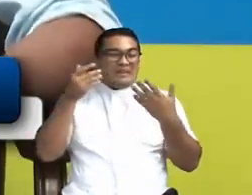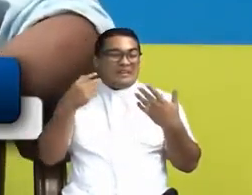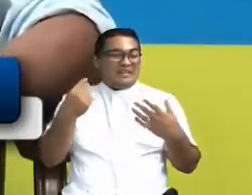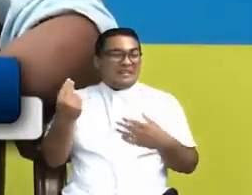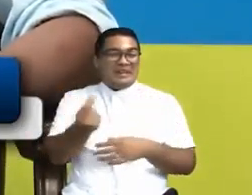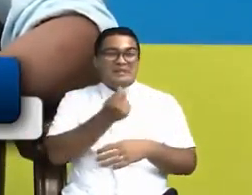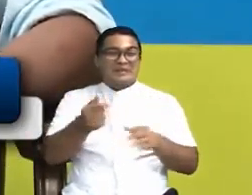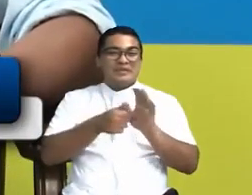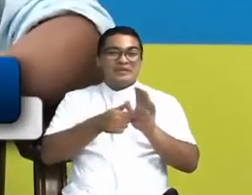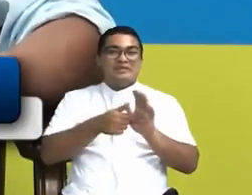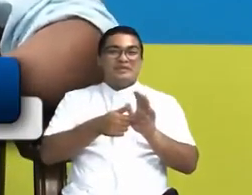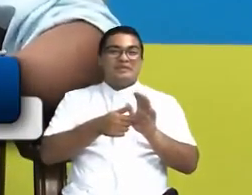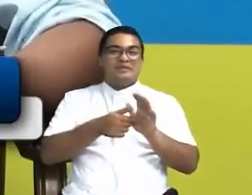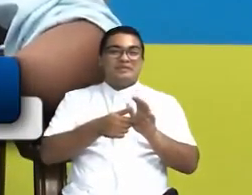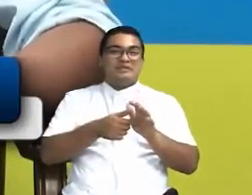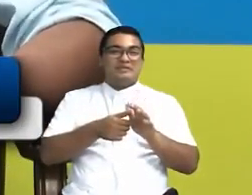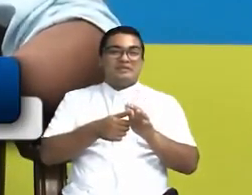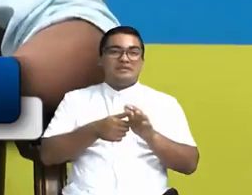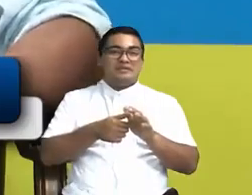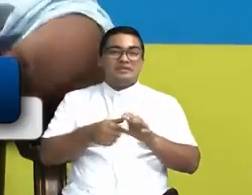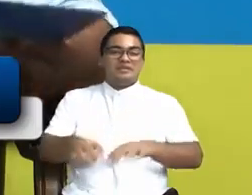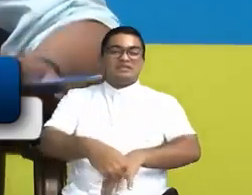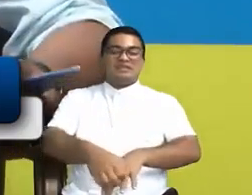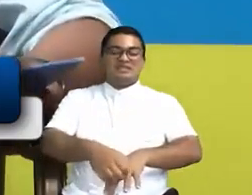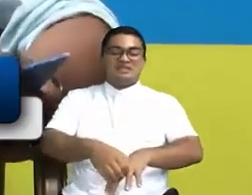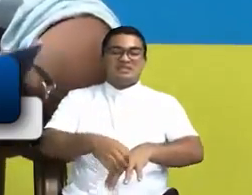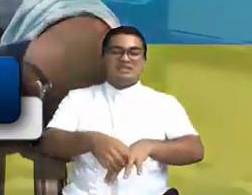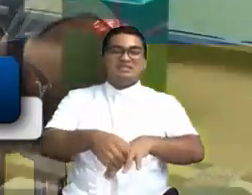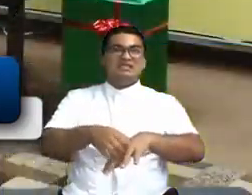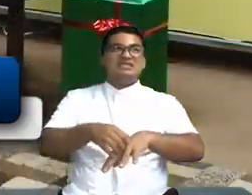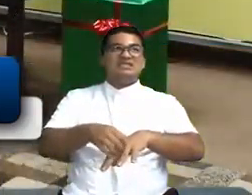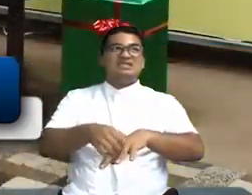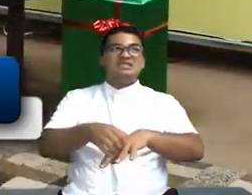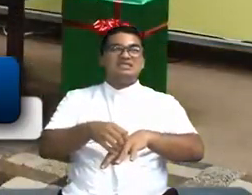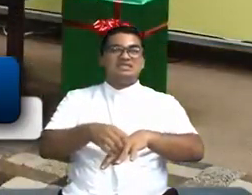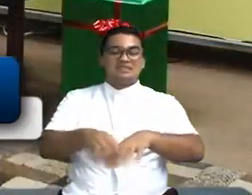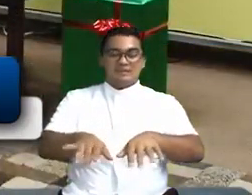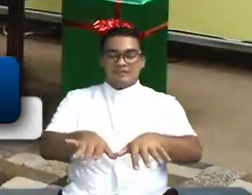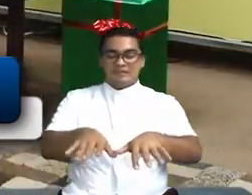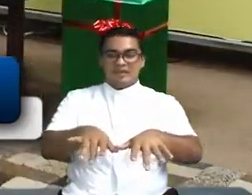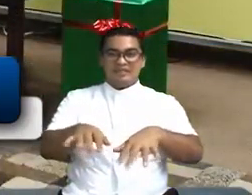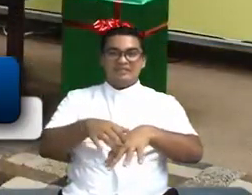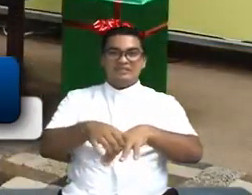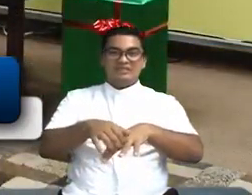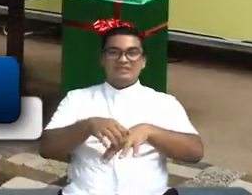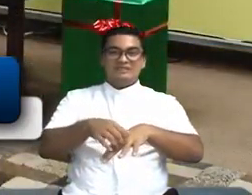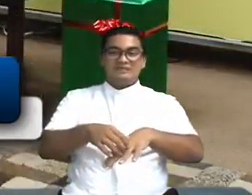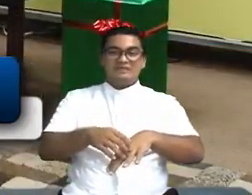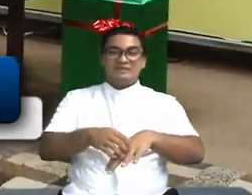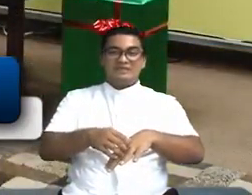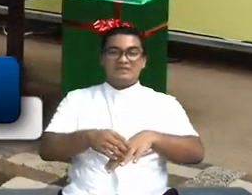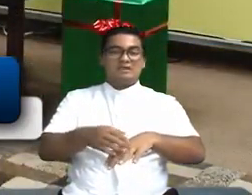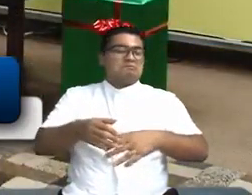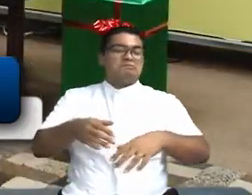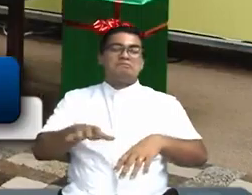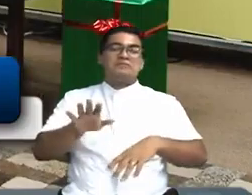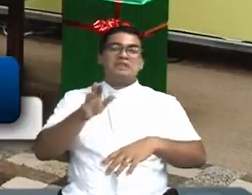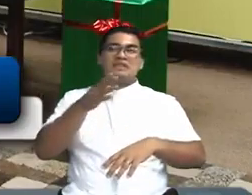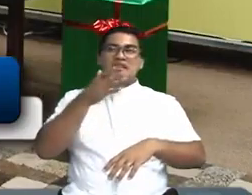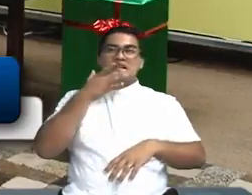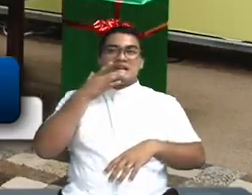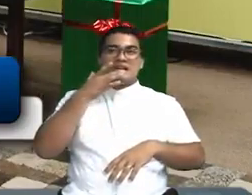ver, le da picazón en los pies, pues, obviamente sabemos que puede ser un hongo. Sí. Usted se lo lleva a la boca y con solo